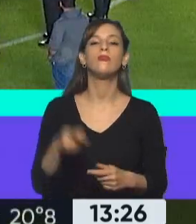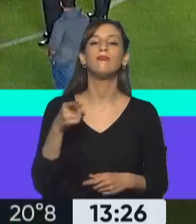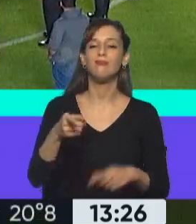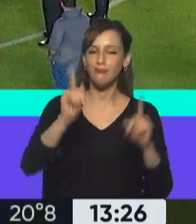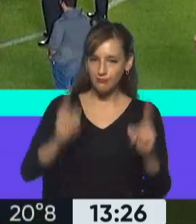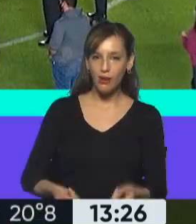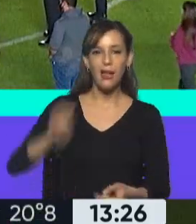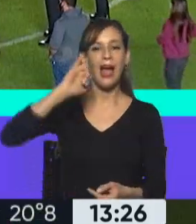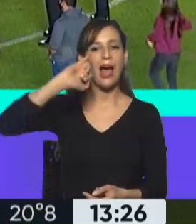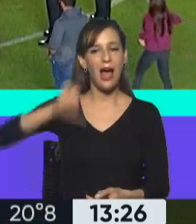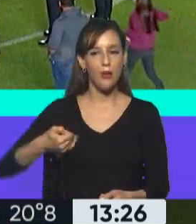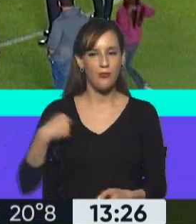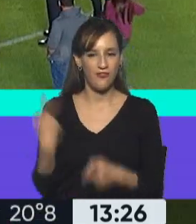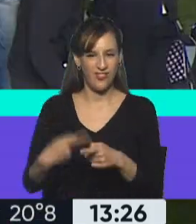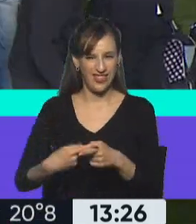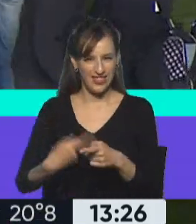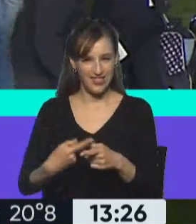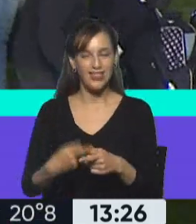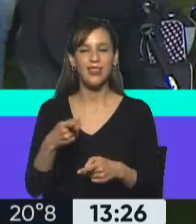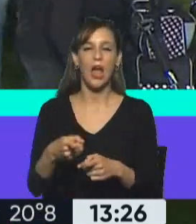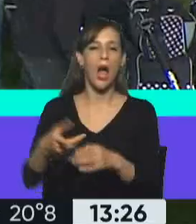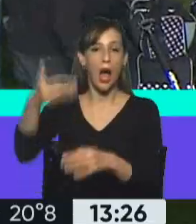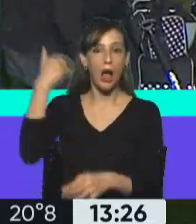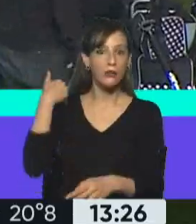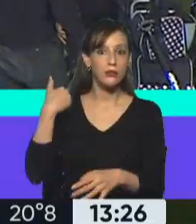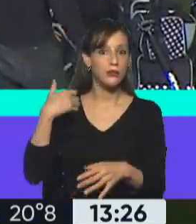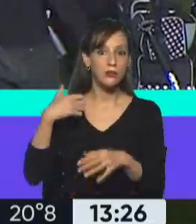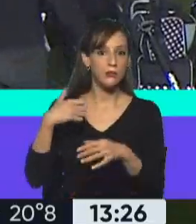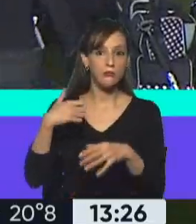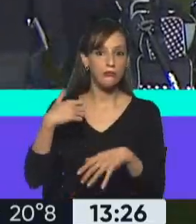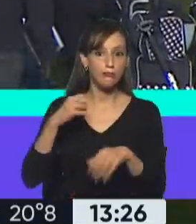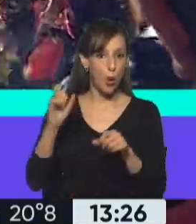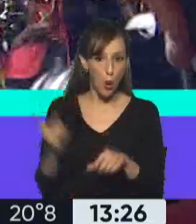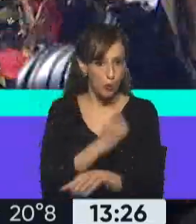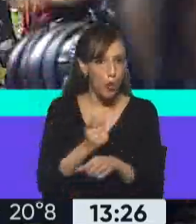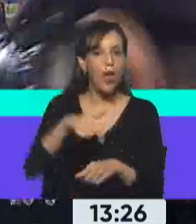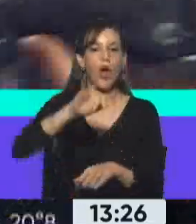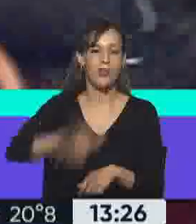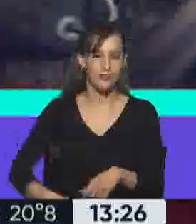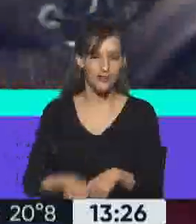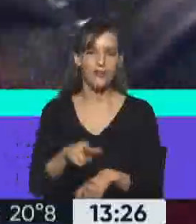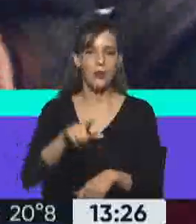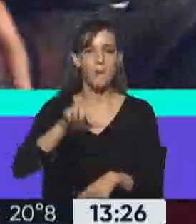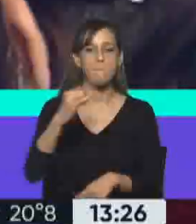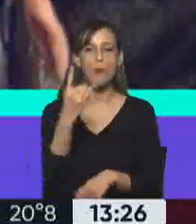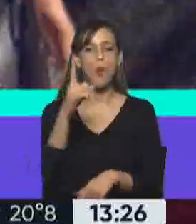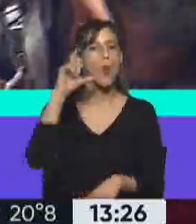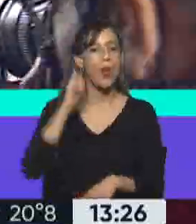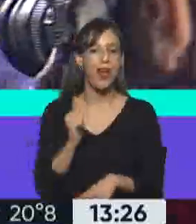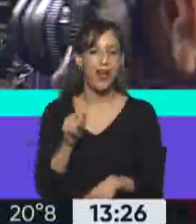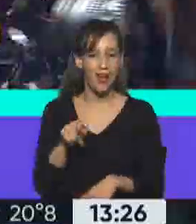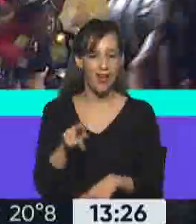campeón que por pandemia no se había podido realizar. Y la pulga no podía faltar, obviamente. La pulga no podía faltar, justamente el símbolo.